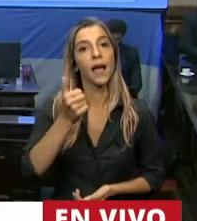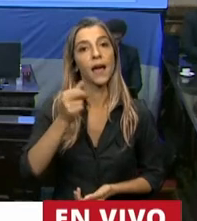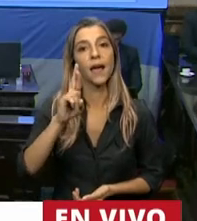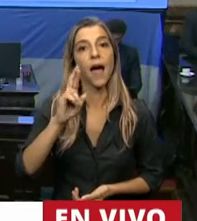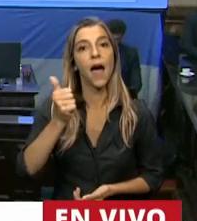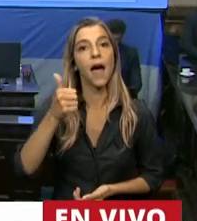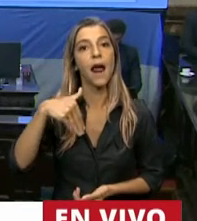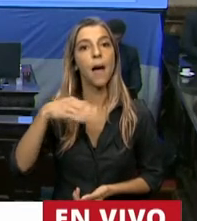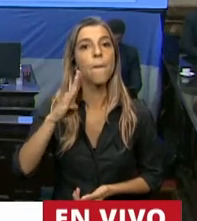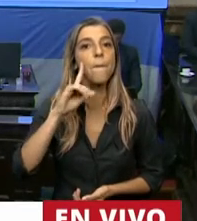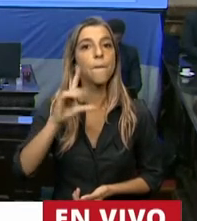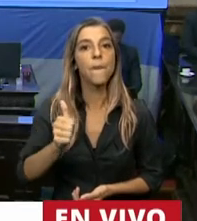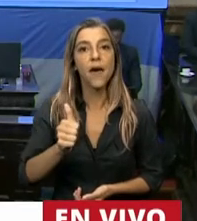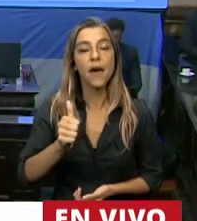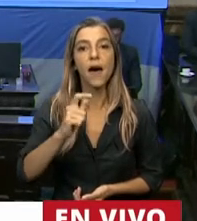Carambia Antonio José.